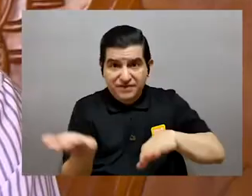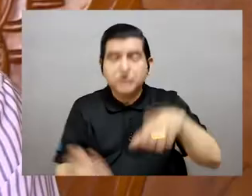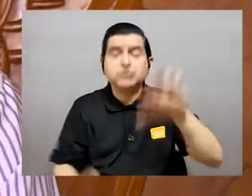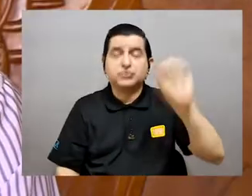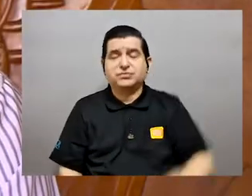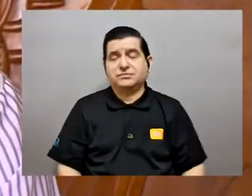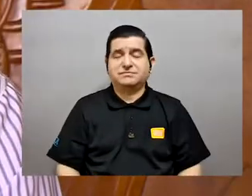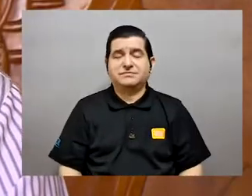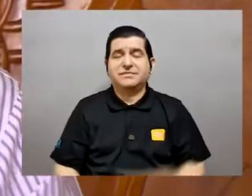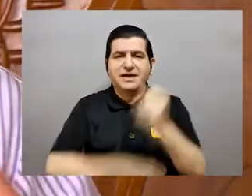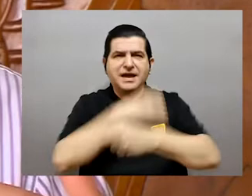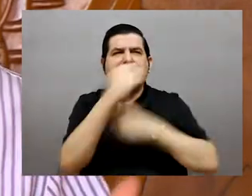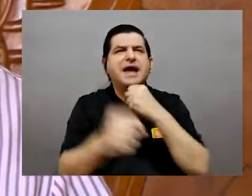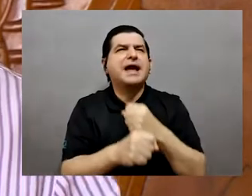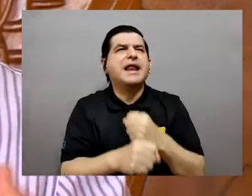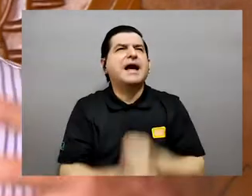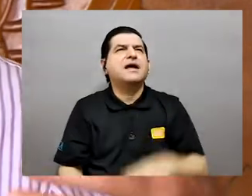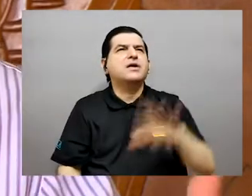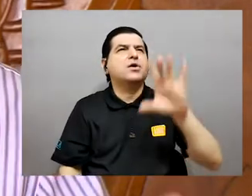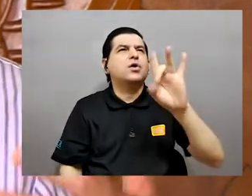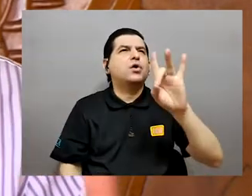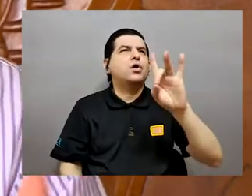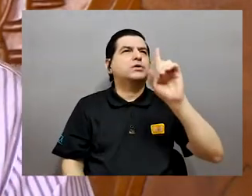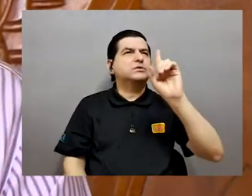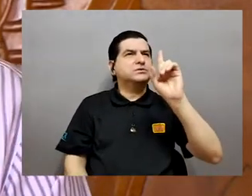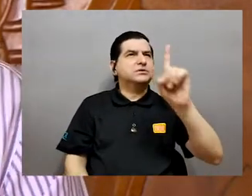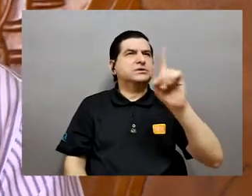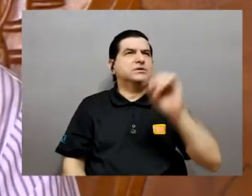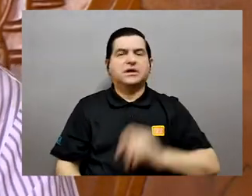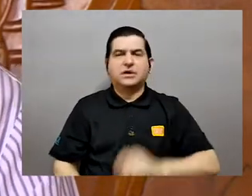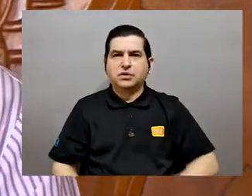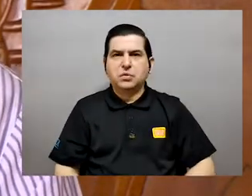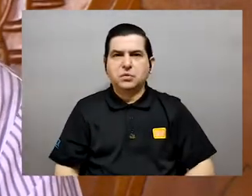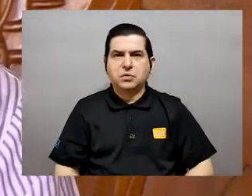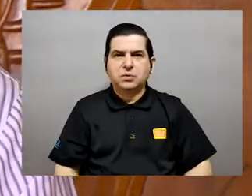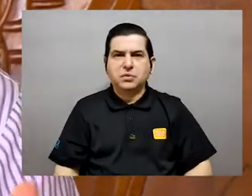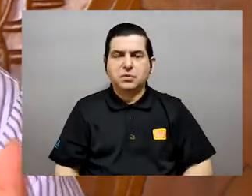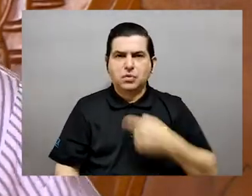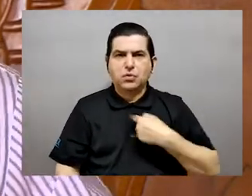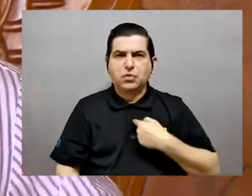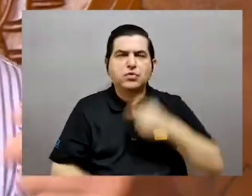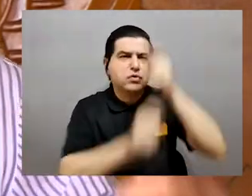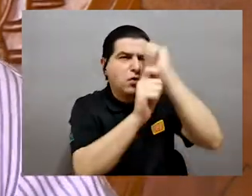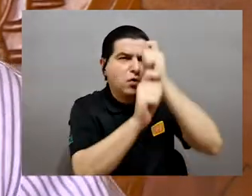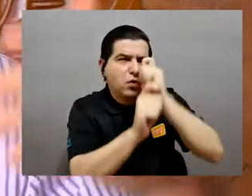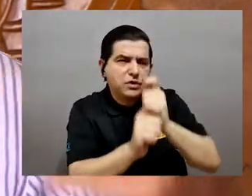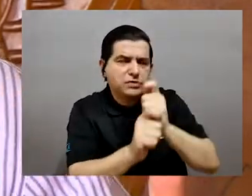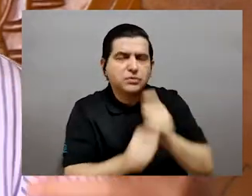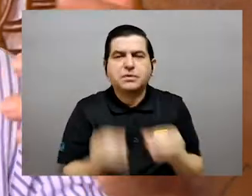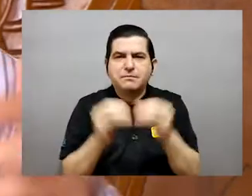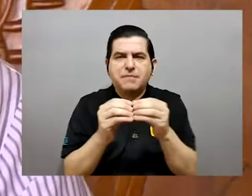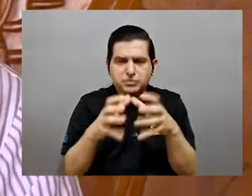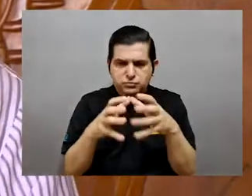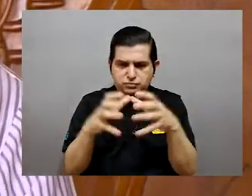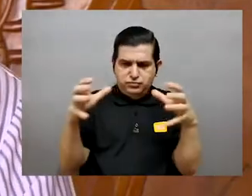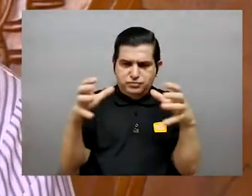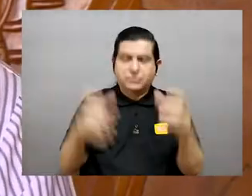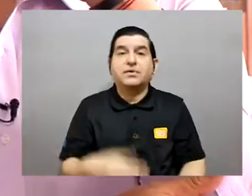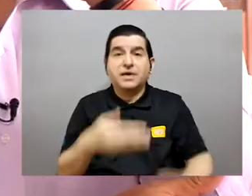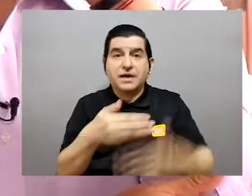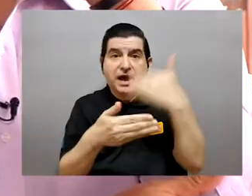maravillosa. No solo por la contextura de ella. Era una mujer fuerte. O sea, no